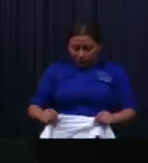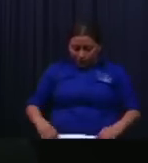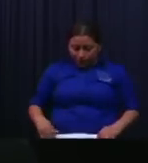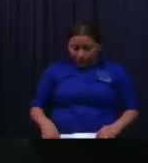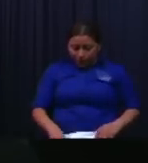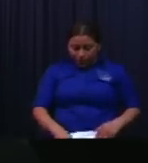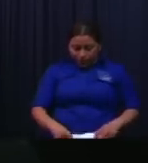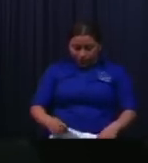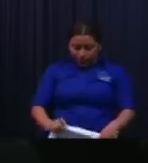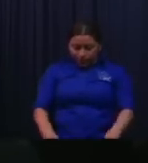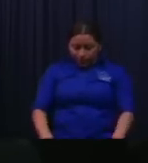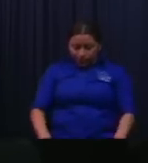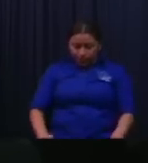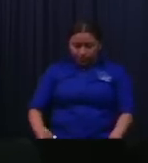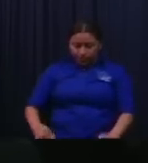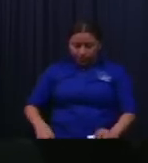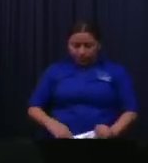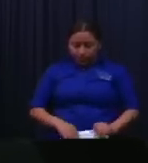Rodrigo, por favor.